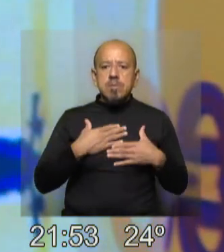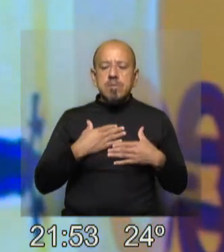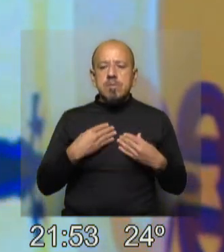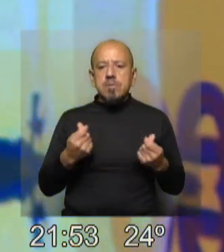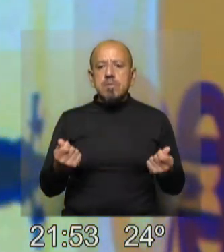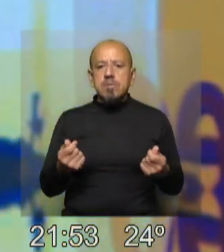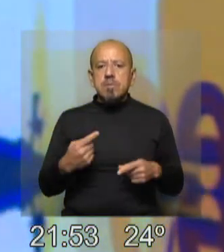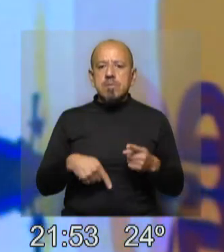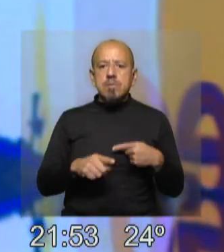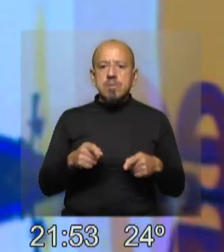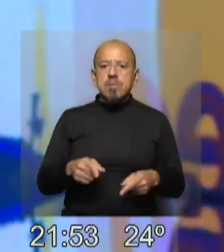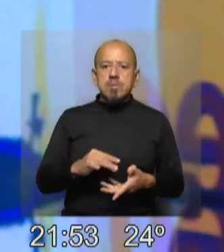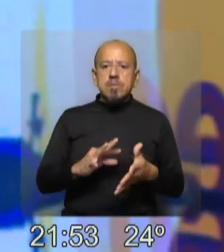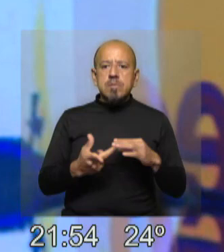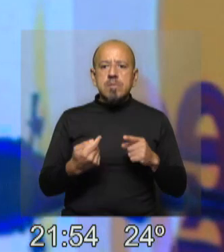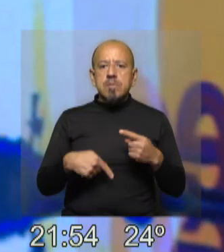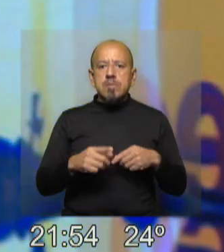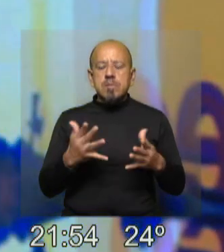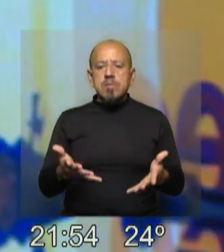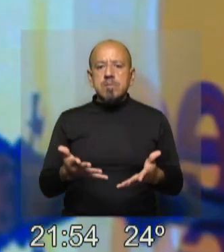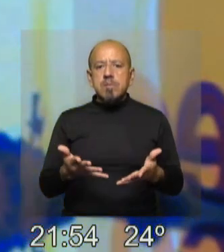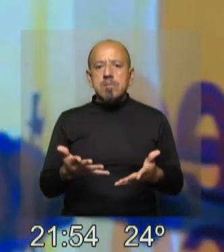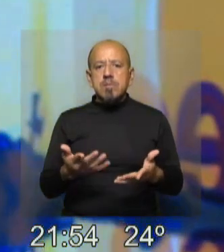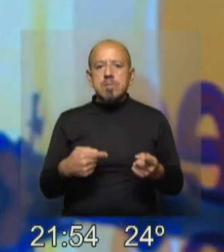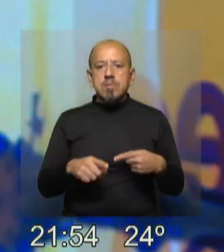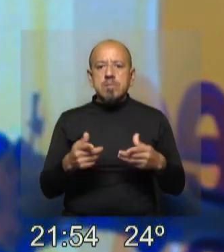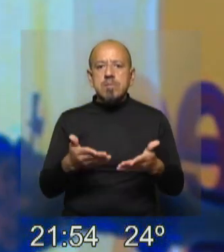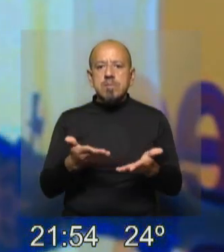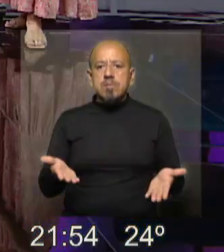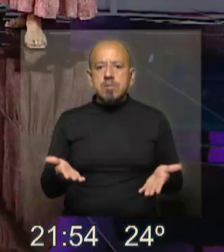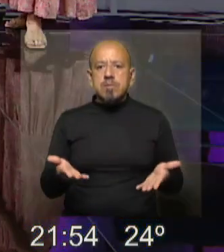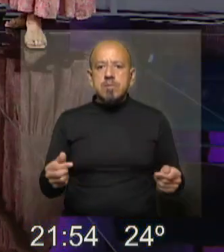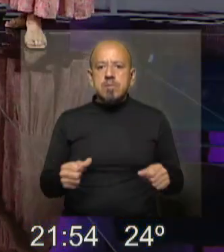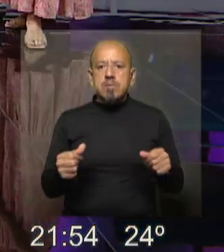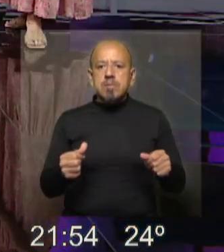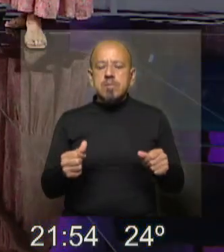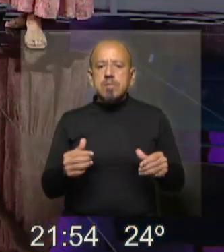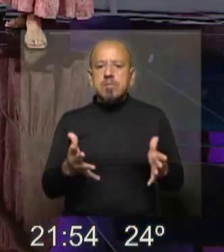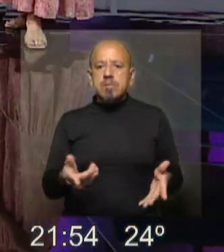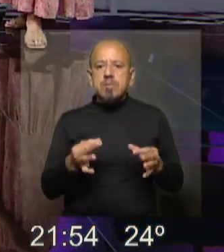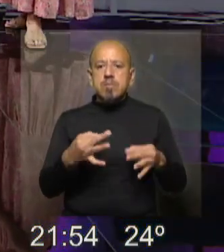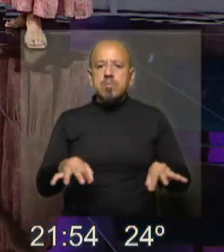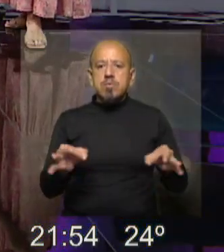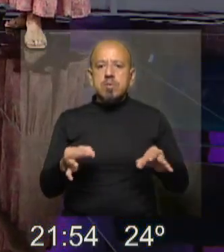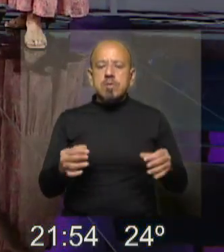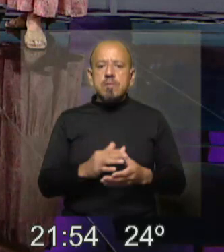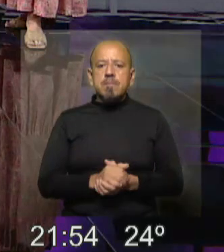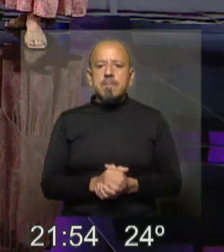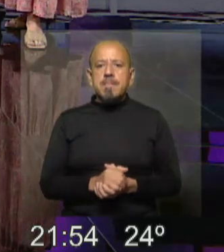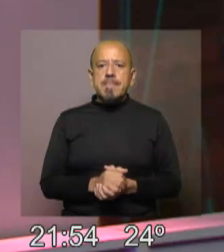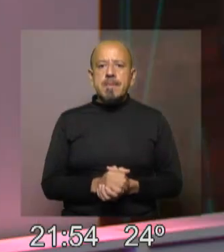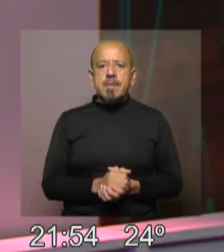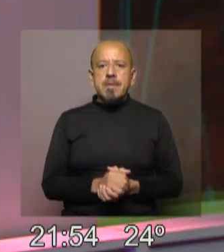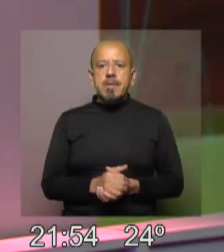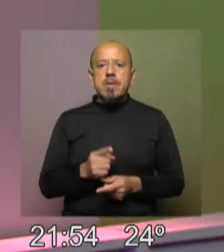sentimos, ¿sí? Que es de esta forma cercana, de esta forma muy coloquial. Y bueno, y traerlo y revivirlo como música popular que es, ¿no? ¿Verdad? Sí. ¿Y vos